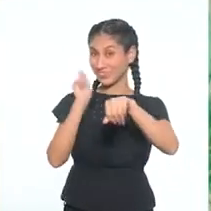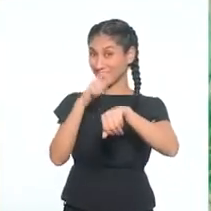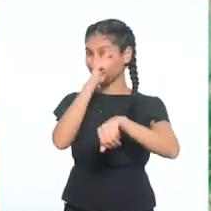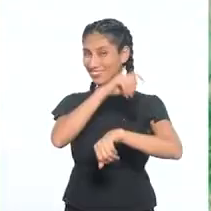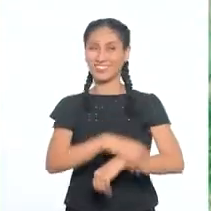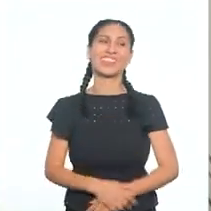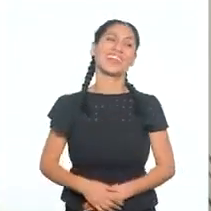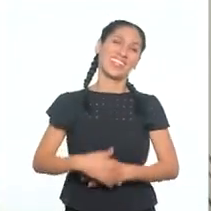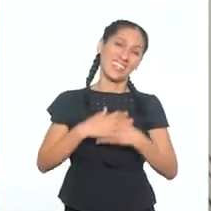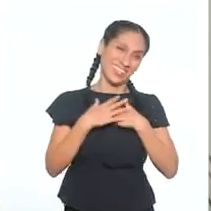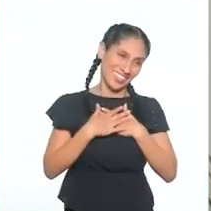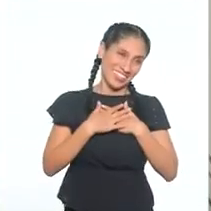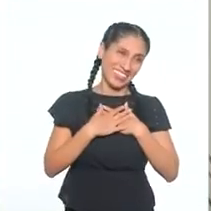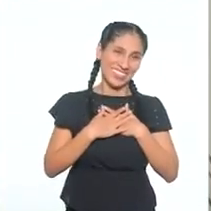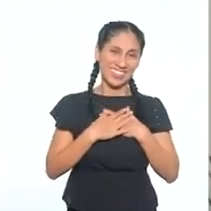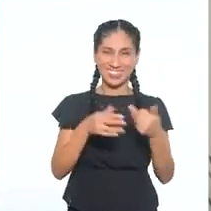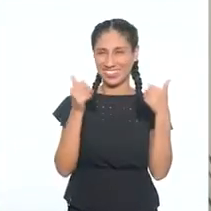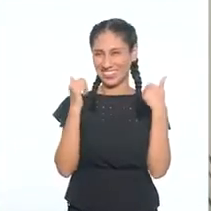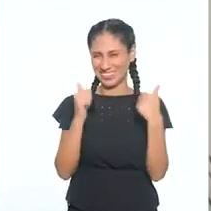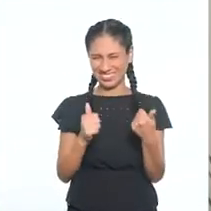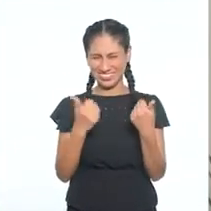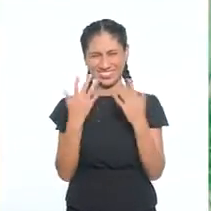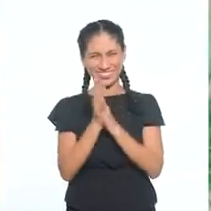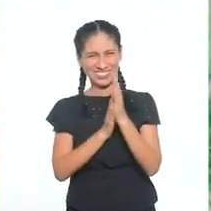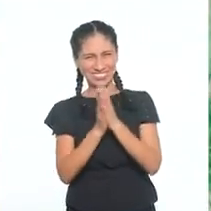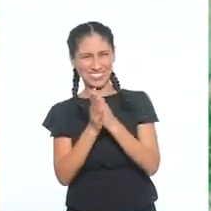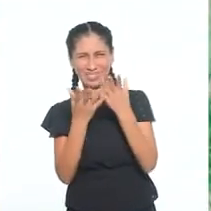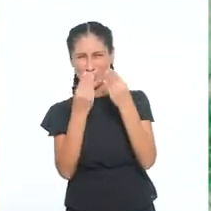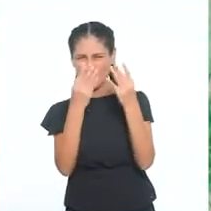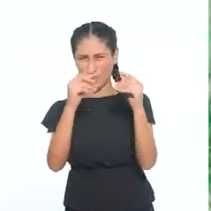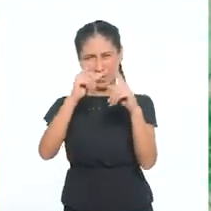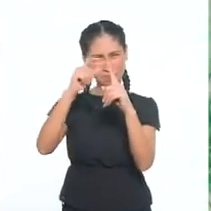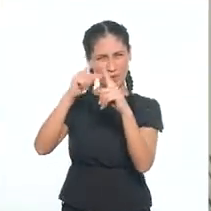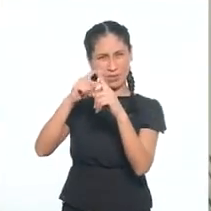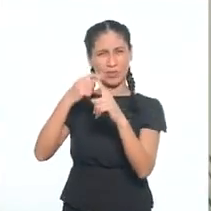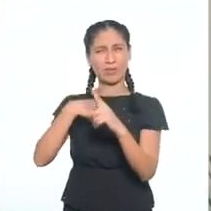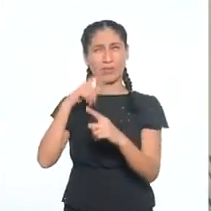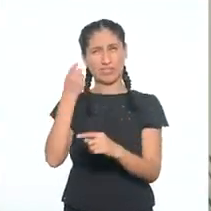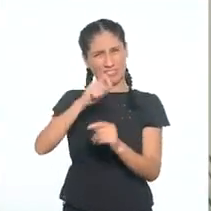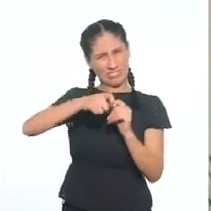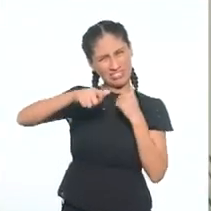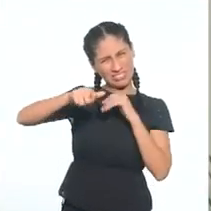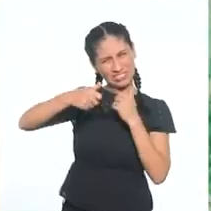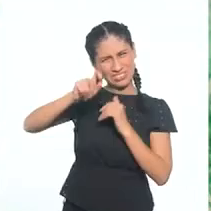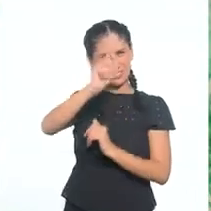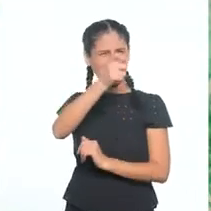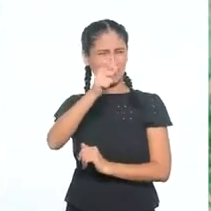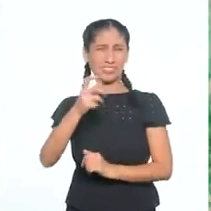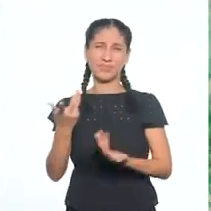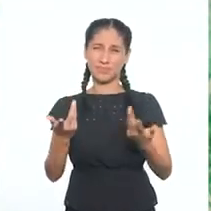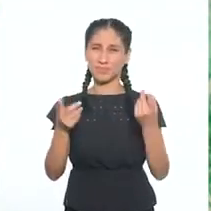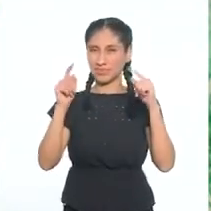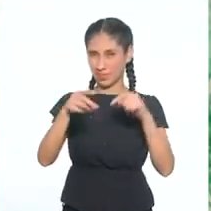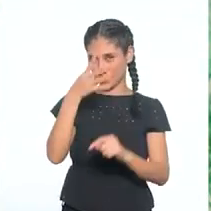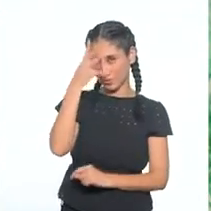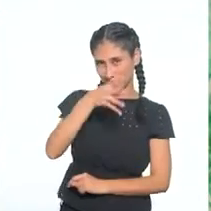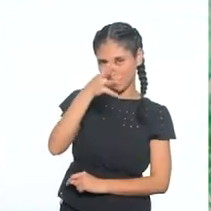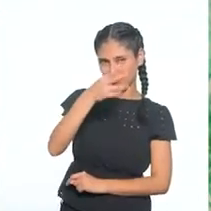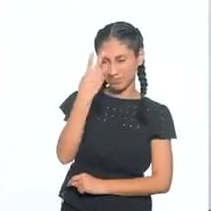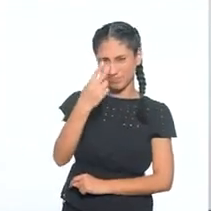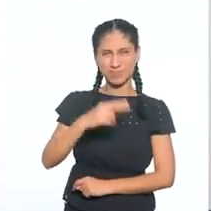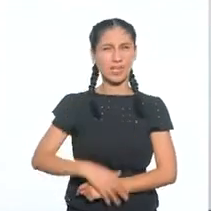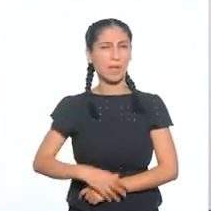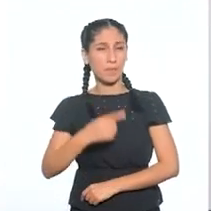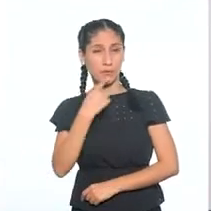tiempo super tenemos muchas palabras y yo dolor de mano analicemos lo que ha salido